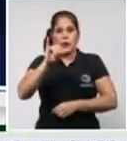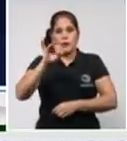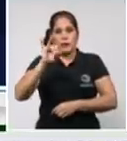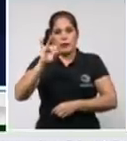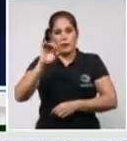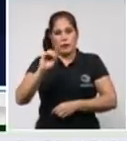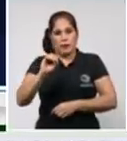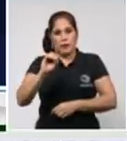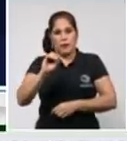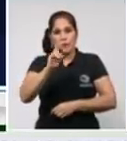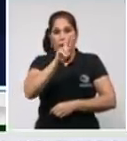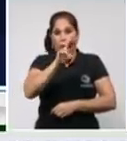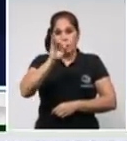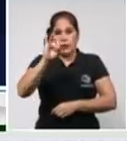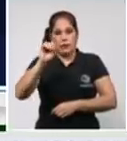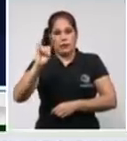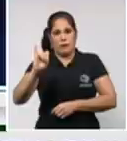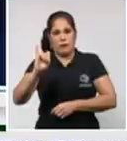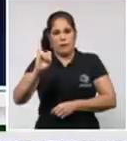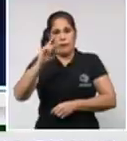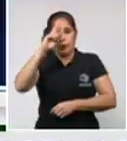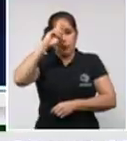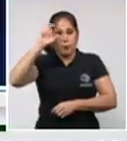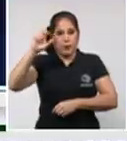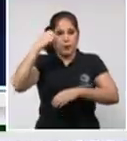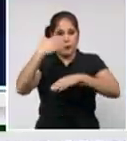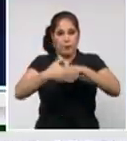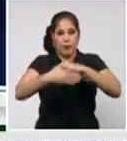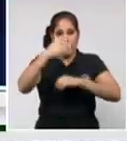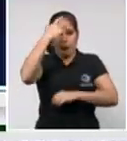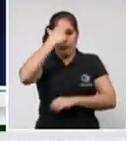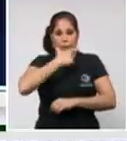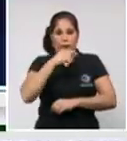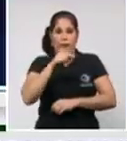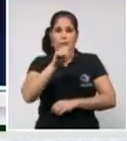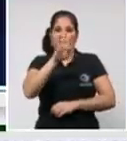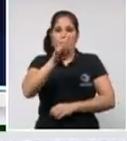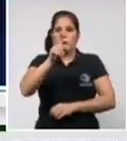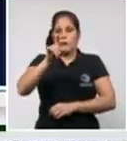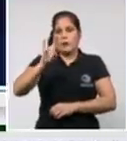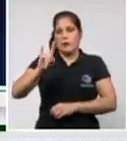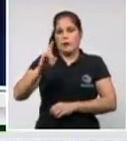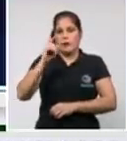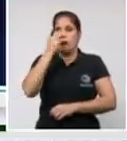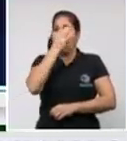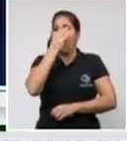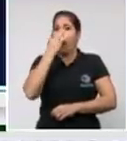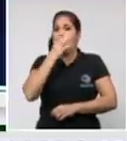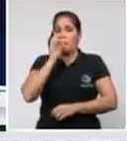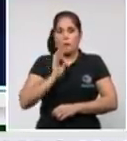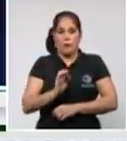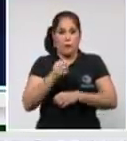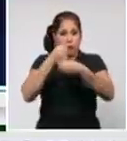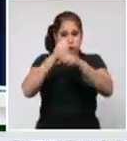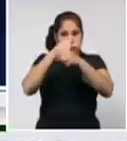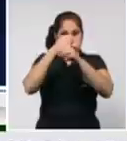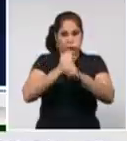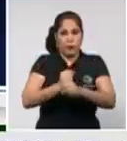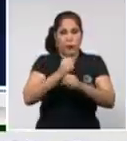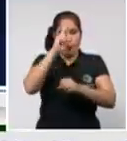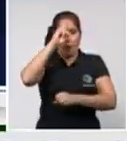276. Los del Hospital Hermanos Amejeira, 416 muestras. Los del Hospital Manuel